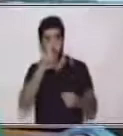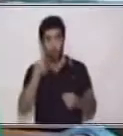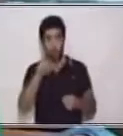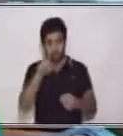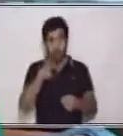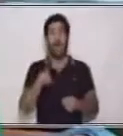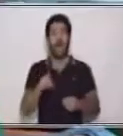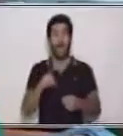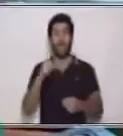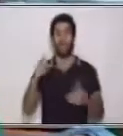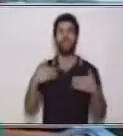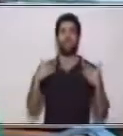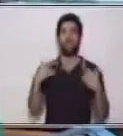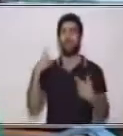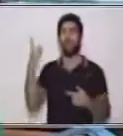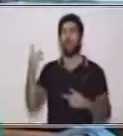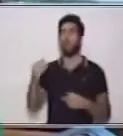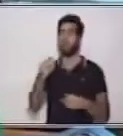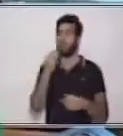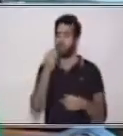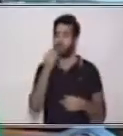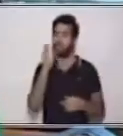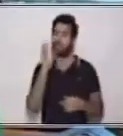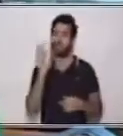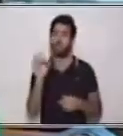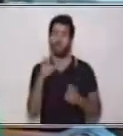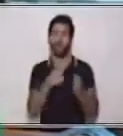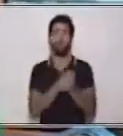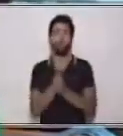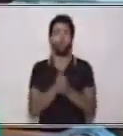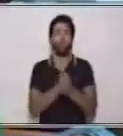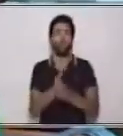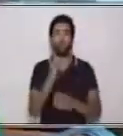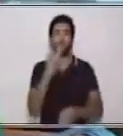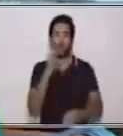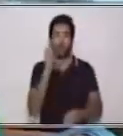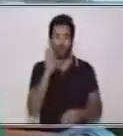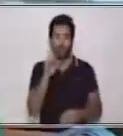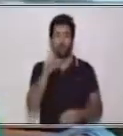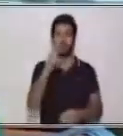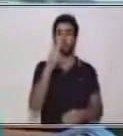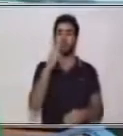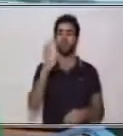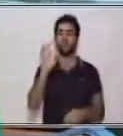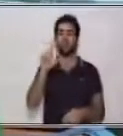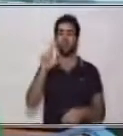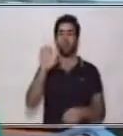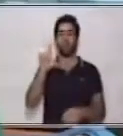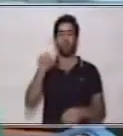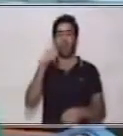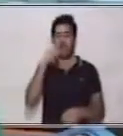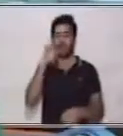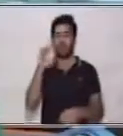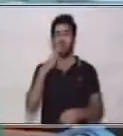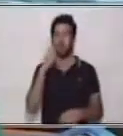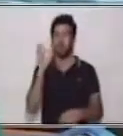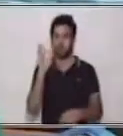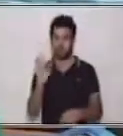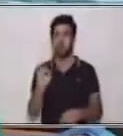felices. Venden un rico chocolate. Muy bien. ¿A cuántos kilómetros está Quetzaltenango?